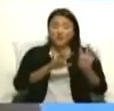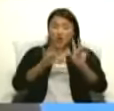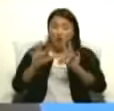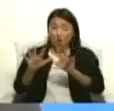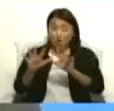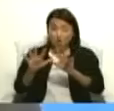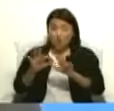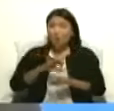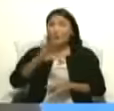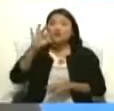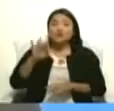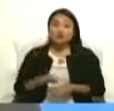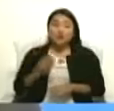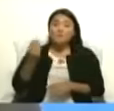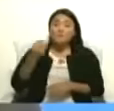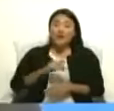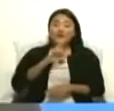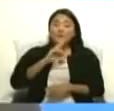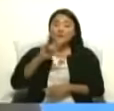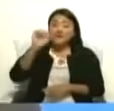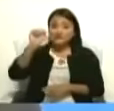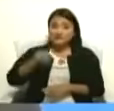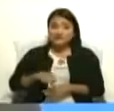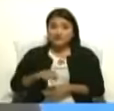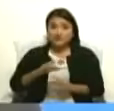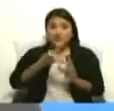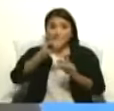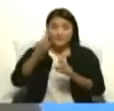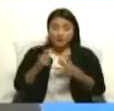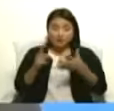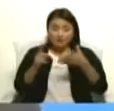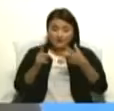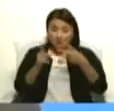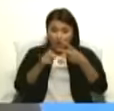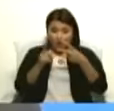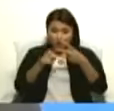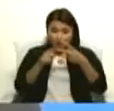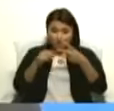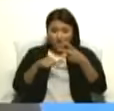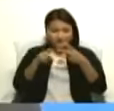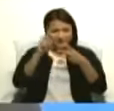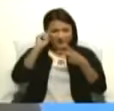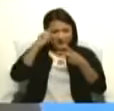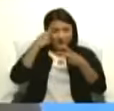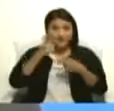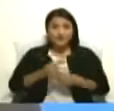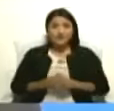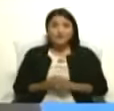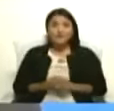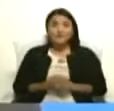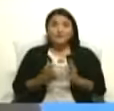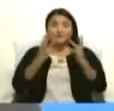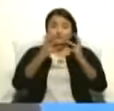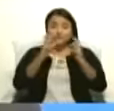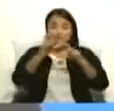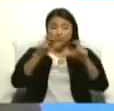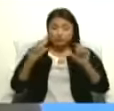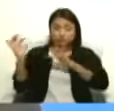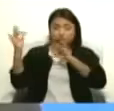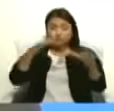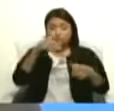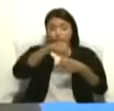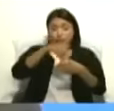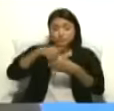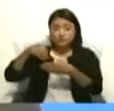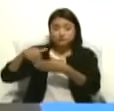la que más votación obtuvo la pregunta número dos vieron el frenazo vieron a la cantidad de gente que salió a los centros de